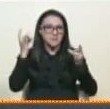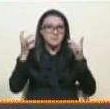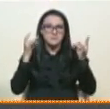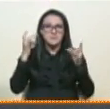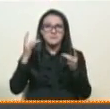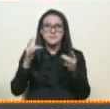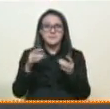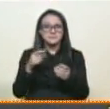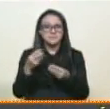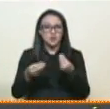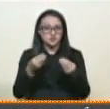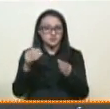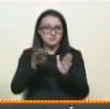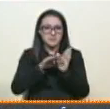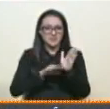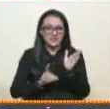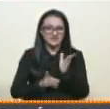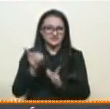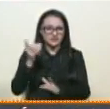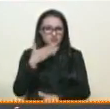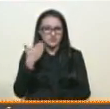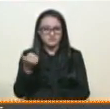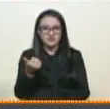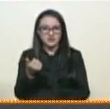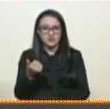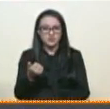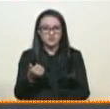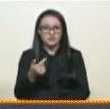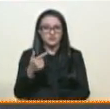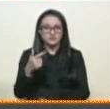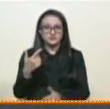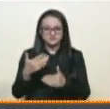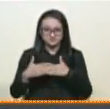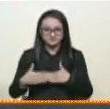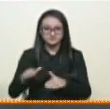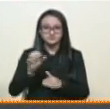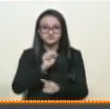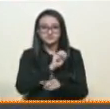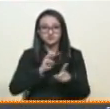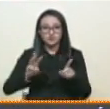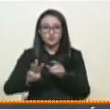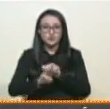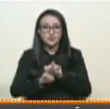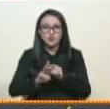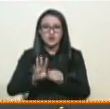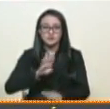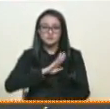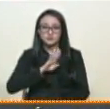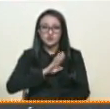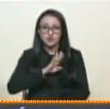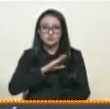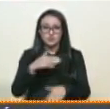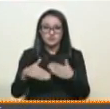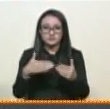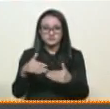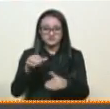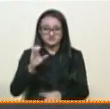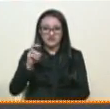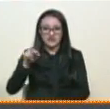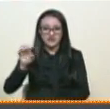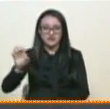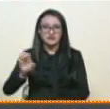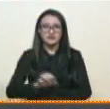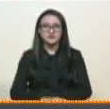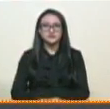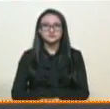incluso todo su desarrollo a partir de lo que fue ese software producido y generado aquí en el Consejo Nacional